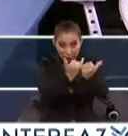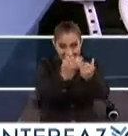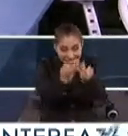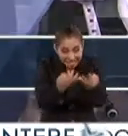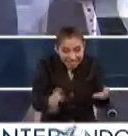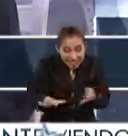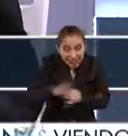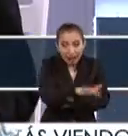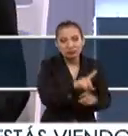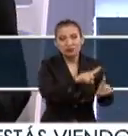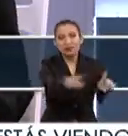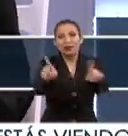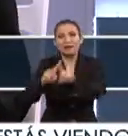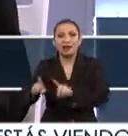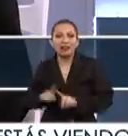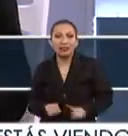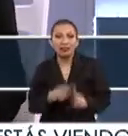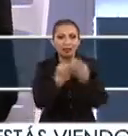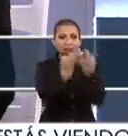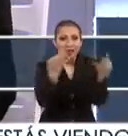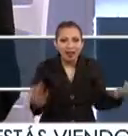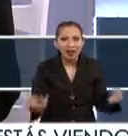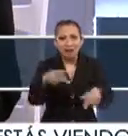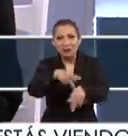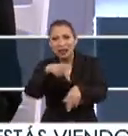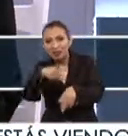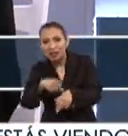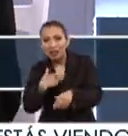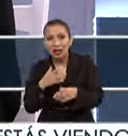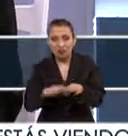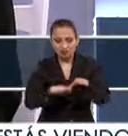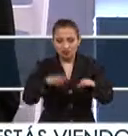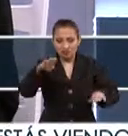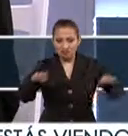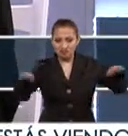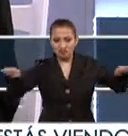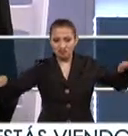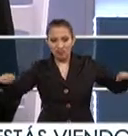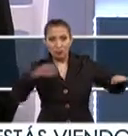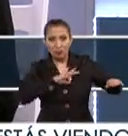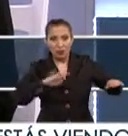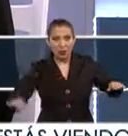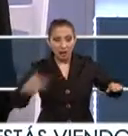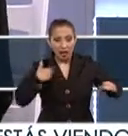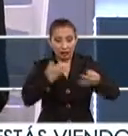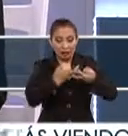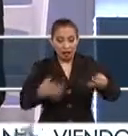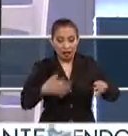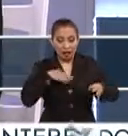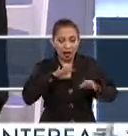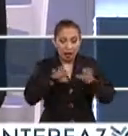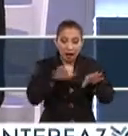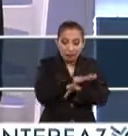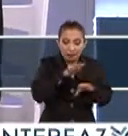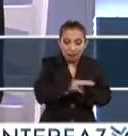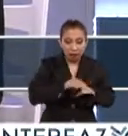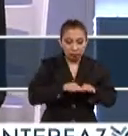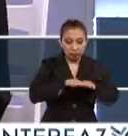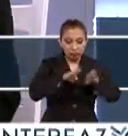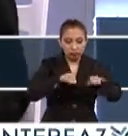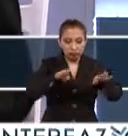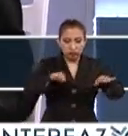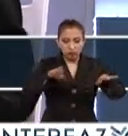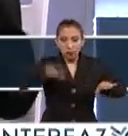que es completamente heterogénea y de un metro a otro pueden cambiar las condiciones del suelo y las ondas